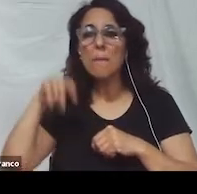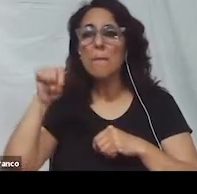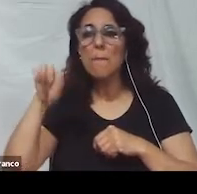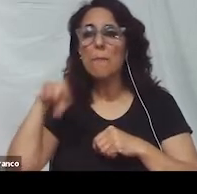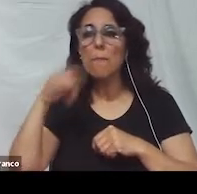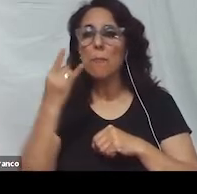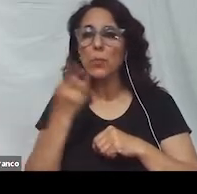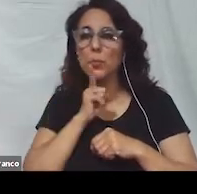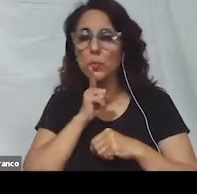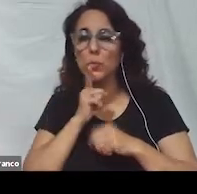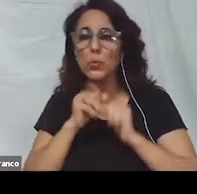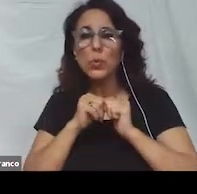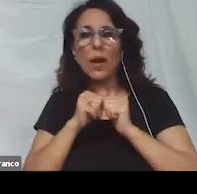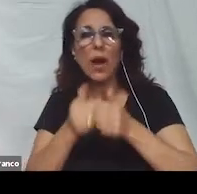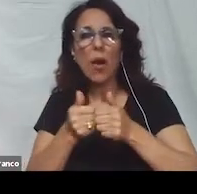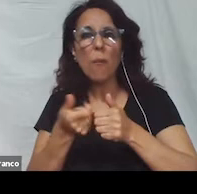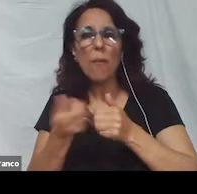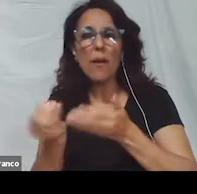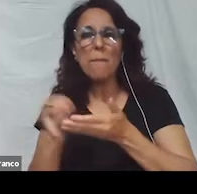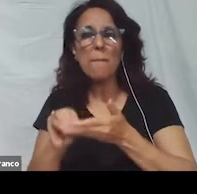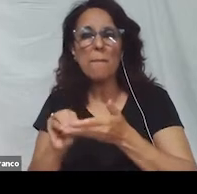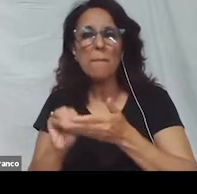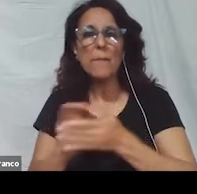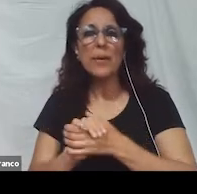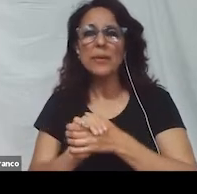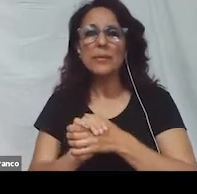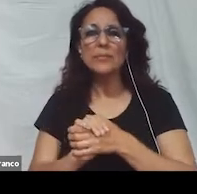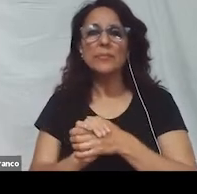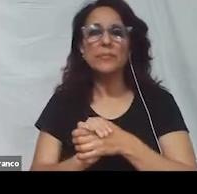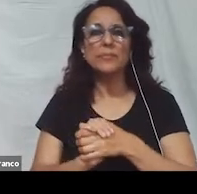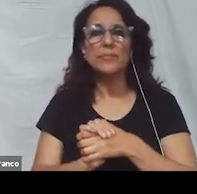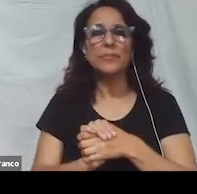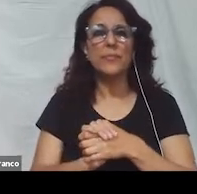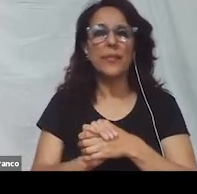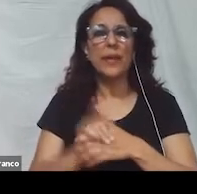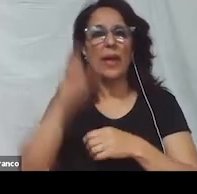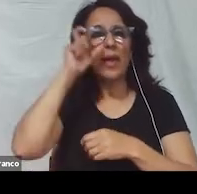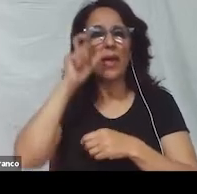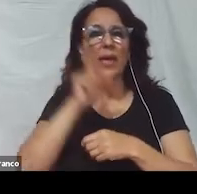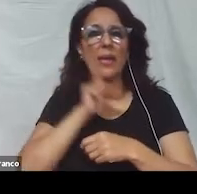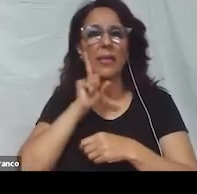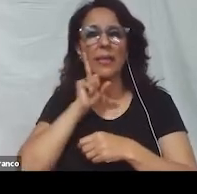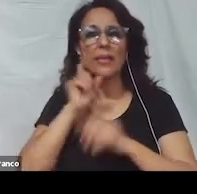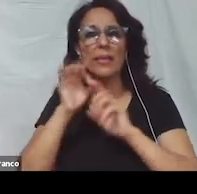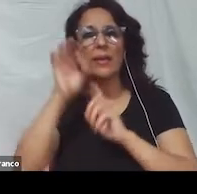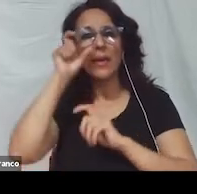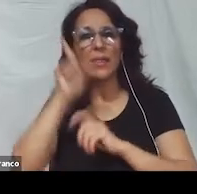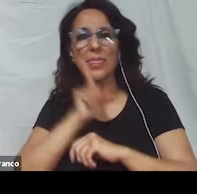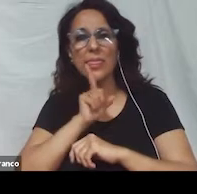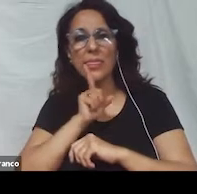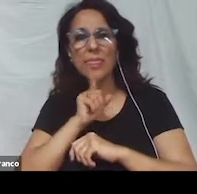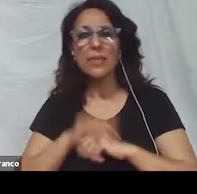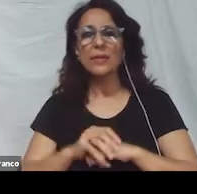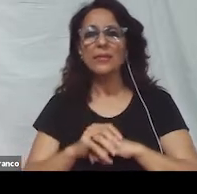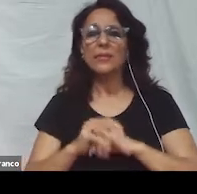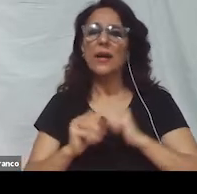HTML, está acompañado de una etiqueta label, etiqueta. Es decir, Cada campo